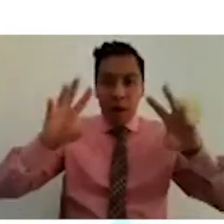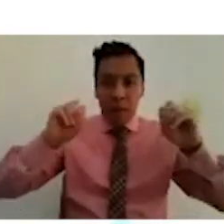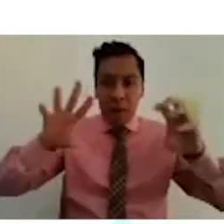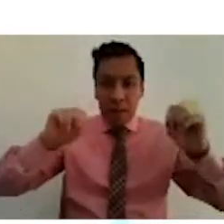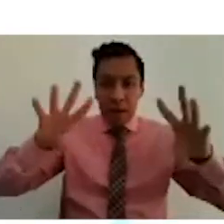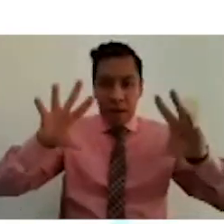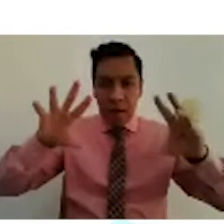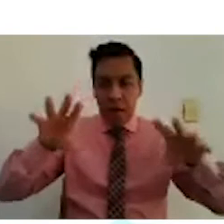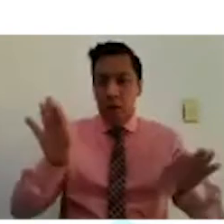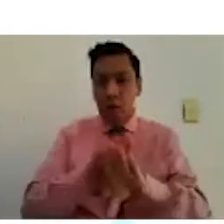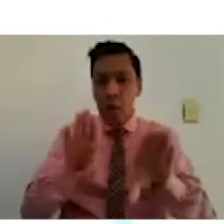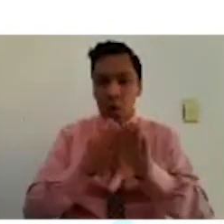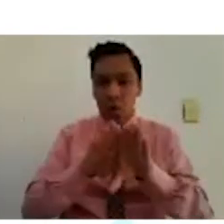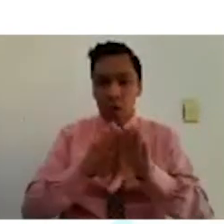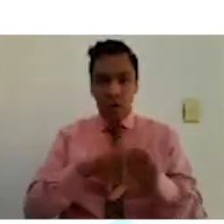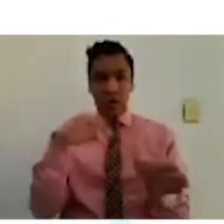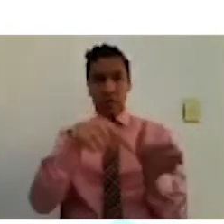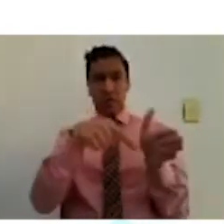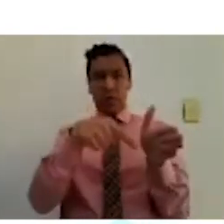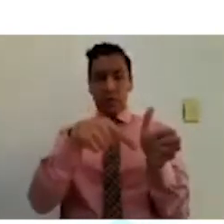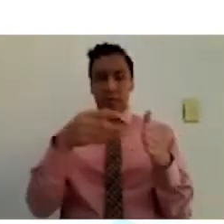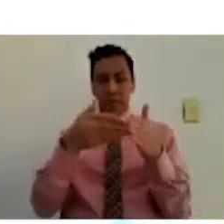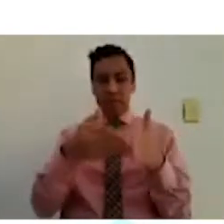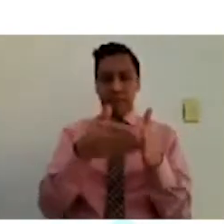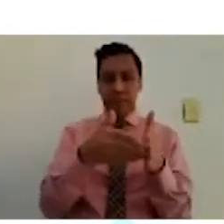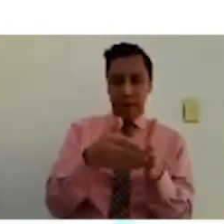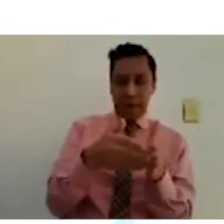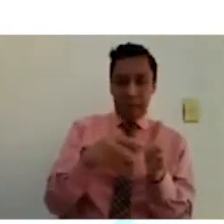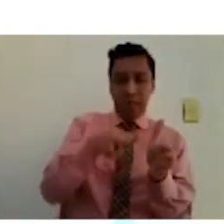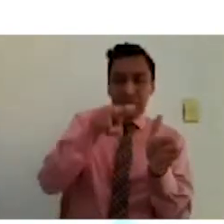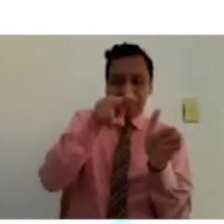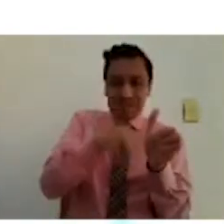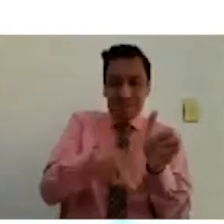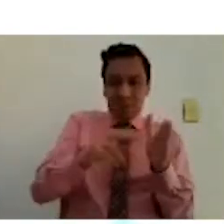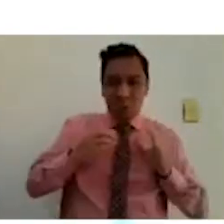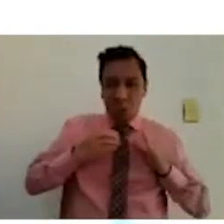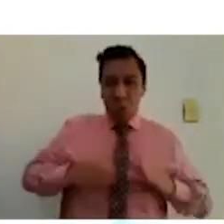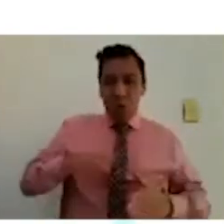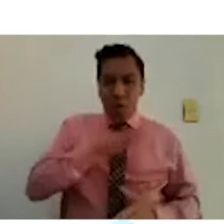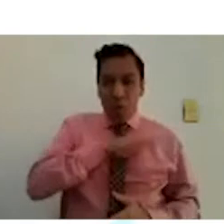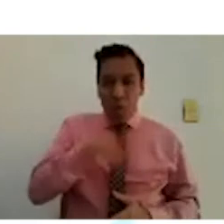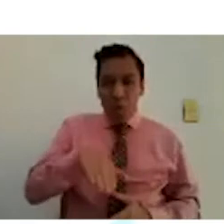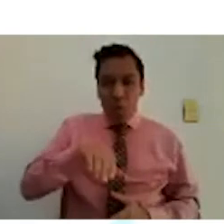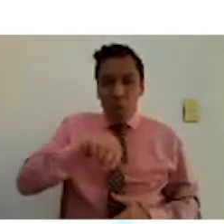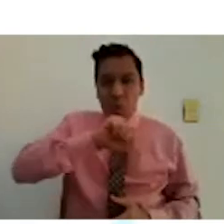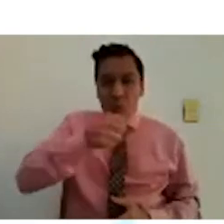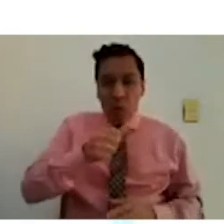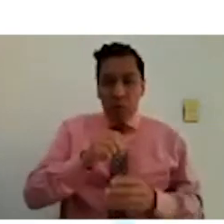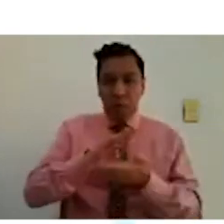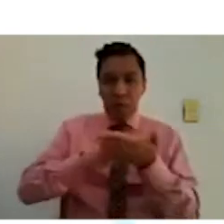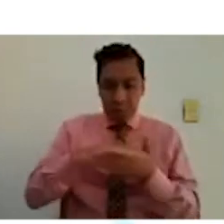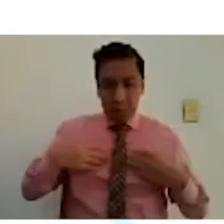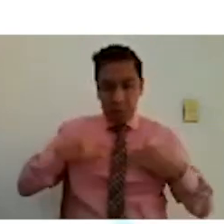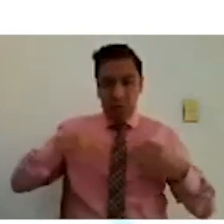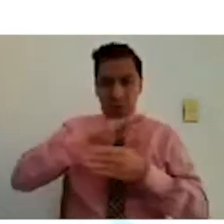de peste al ver el cadáver que tienen ahí junto a ellos y tienen que irse a casa, unos cubriéndose la boca con un pañuelo y otros